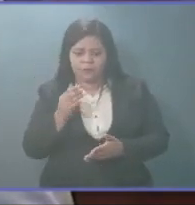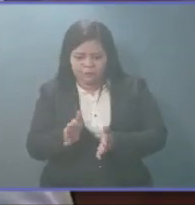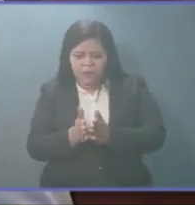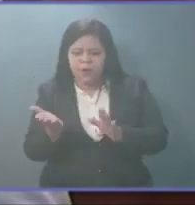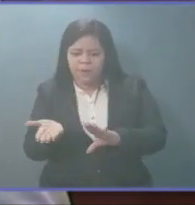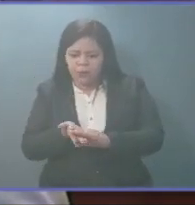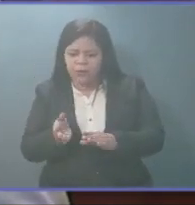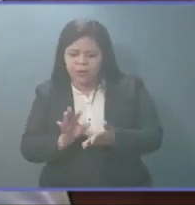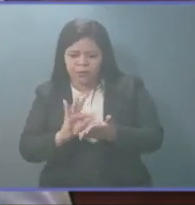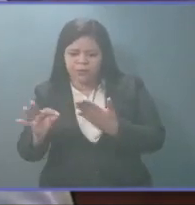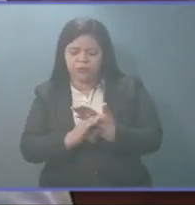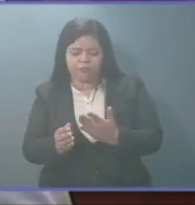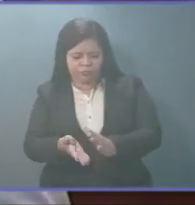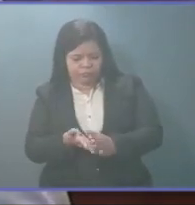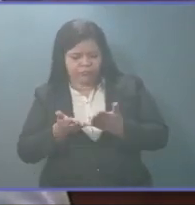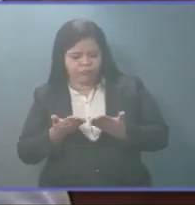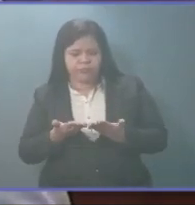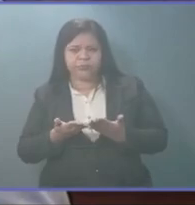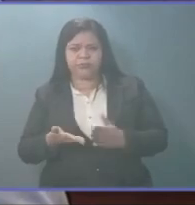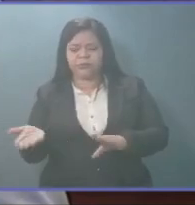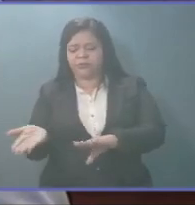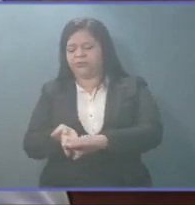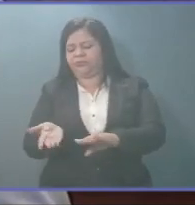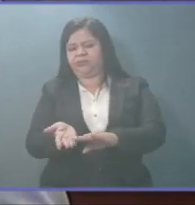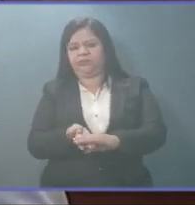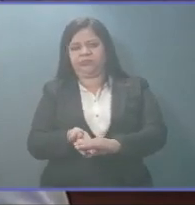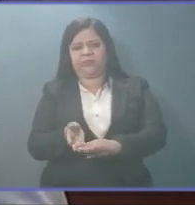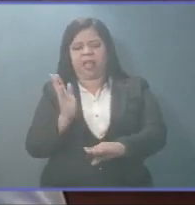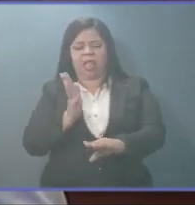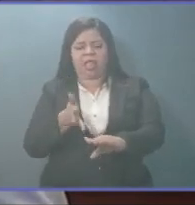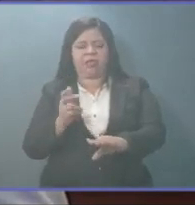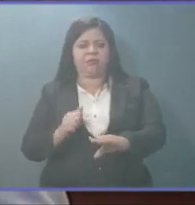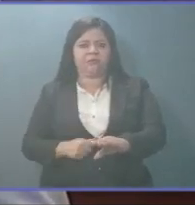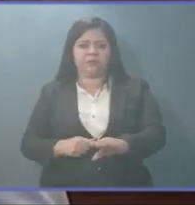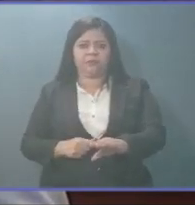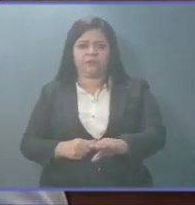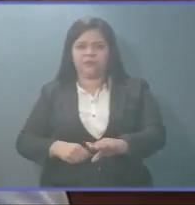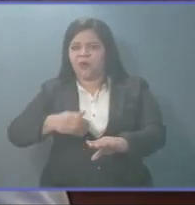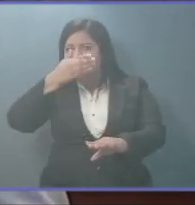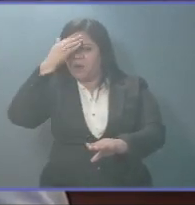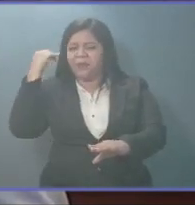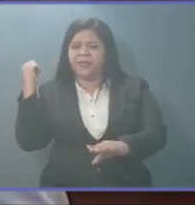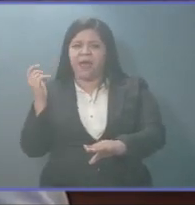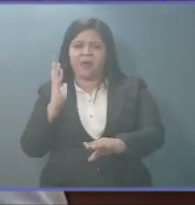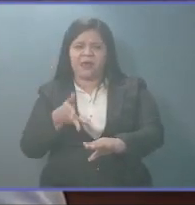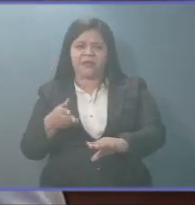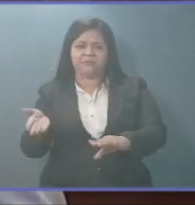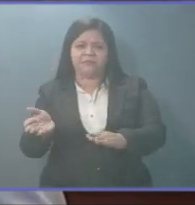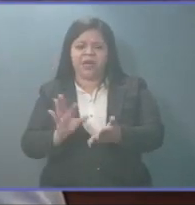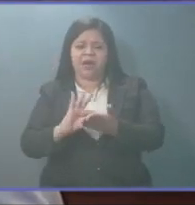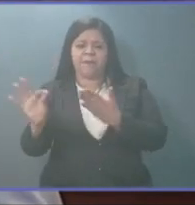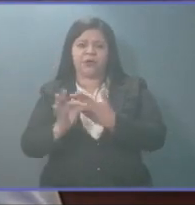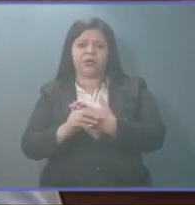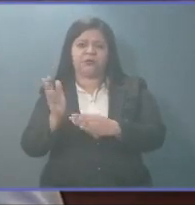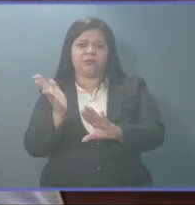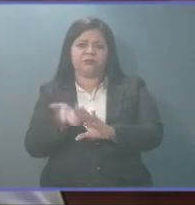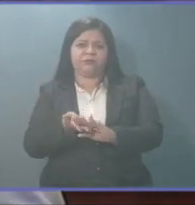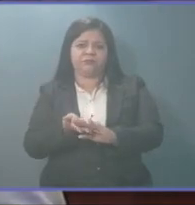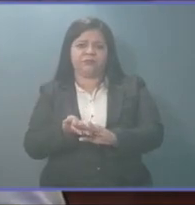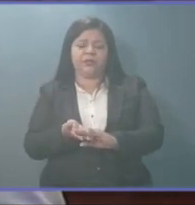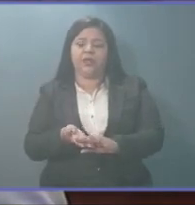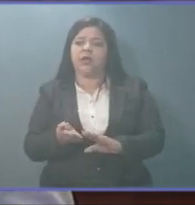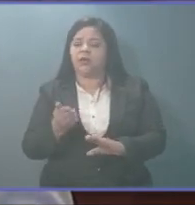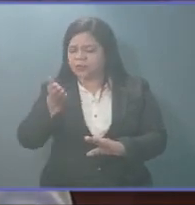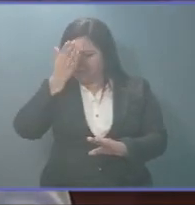usó. Estaba traspapelado, sin ejecutar y totalmente olvidado. Está claro que estos proyectos no eran